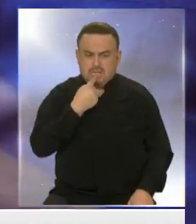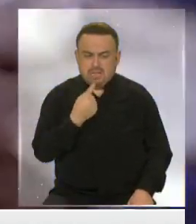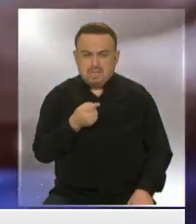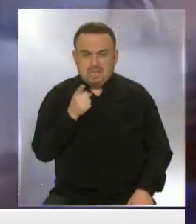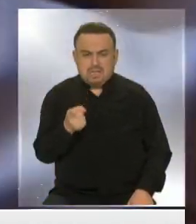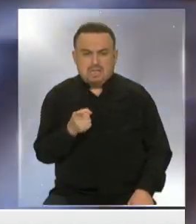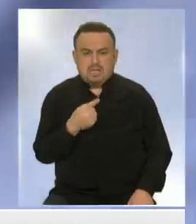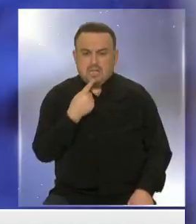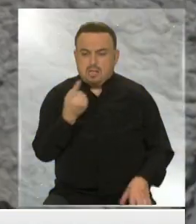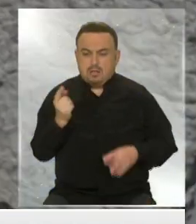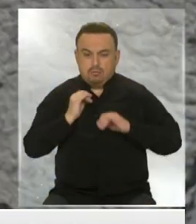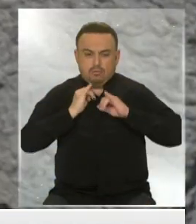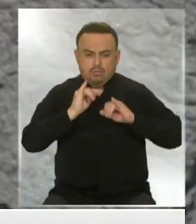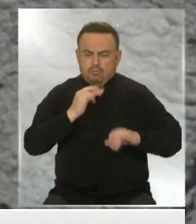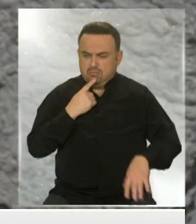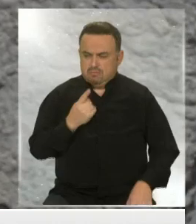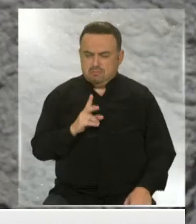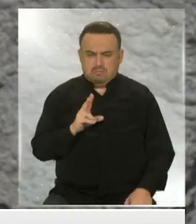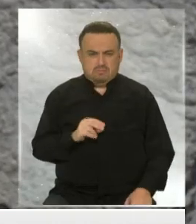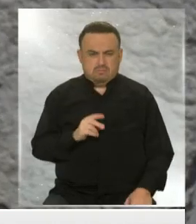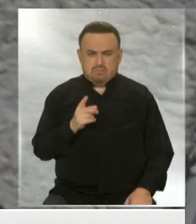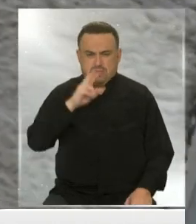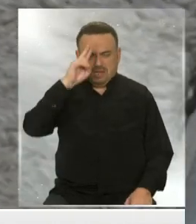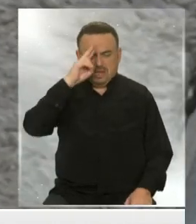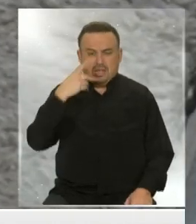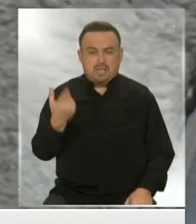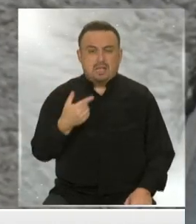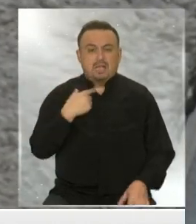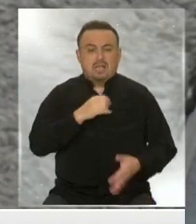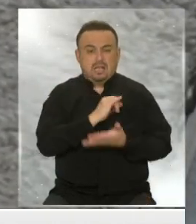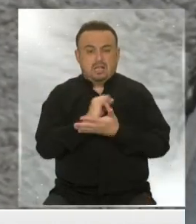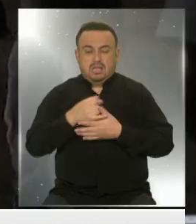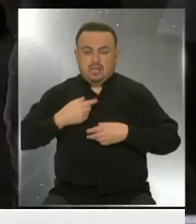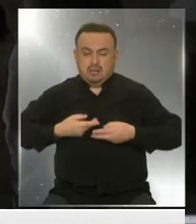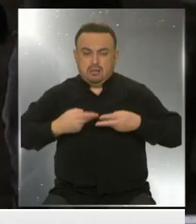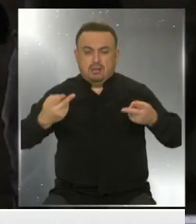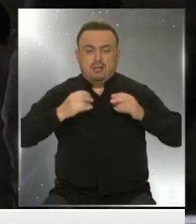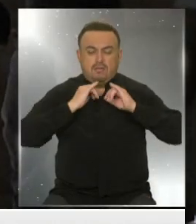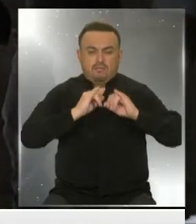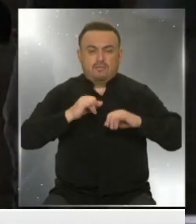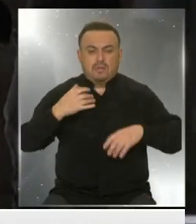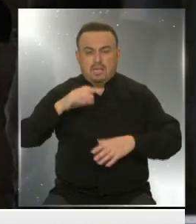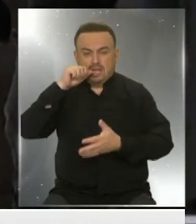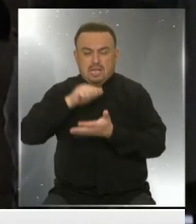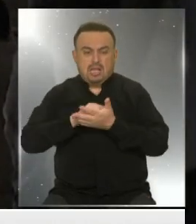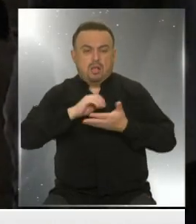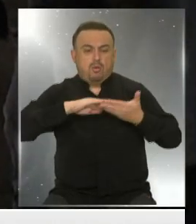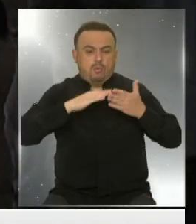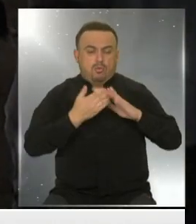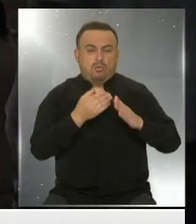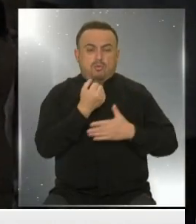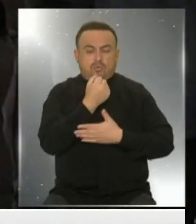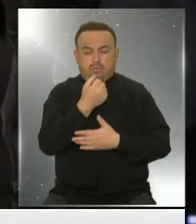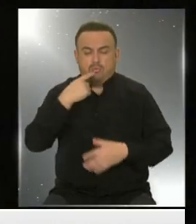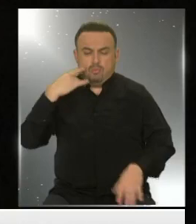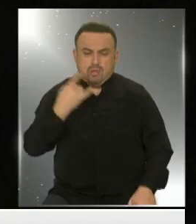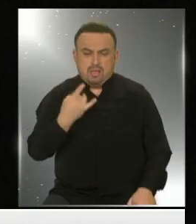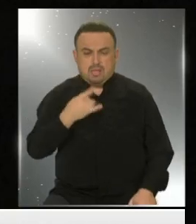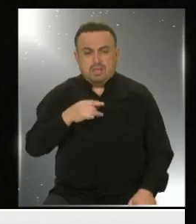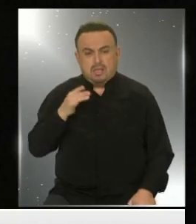esta versión oficial es por eso que estas instituciones presentaron un informe en el que reclaman a la comunidad internacional ayuda humanitaria urgente